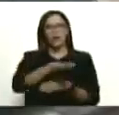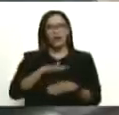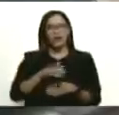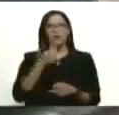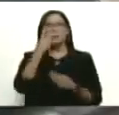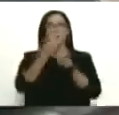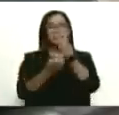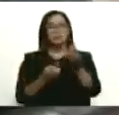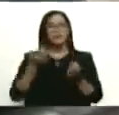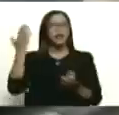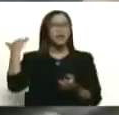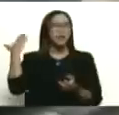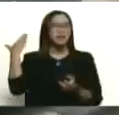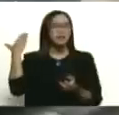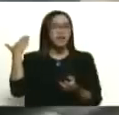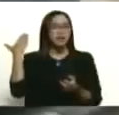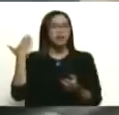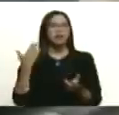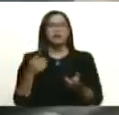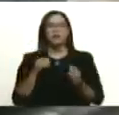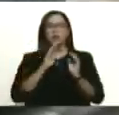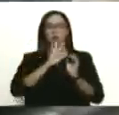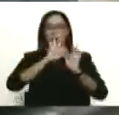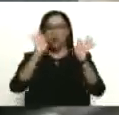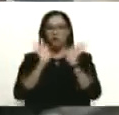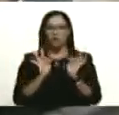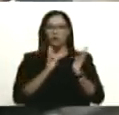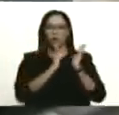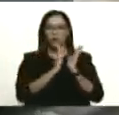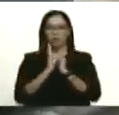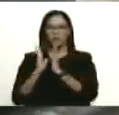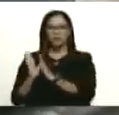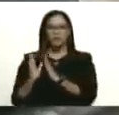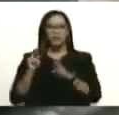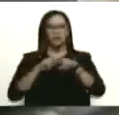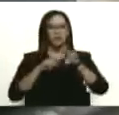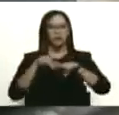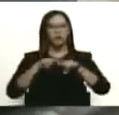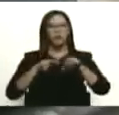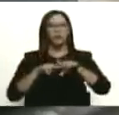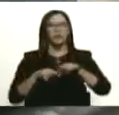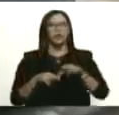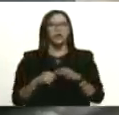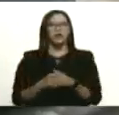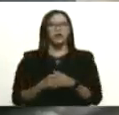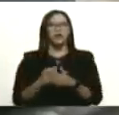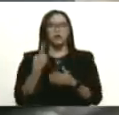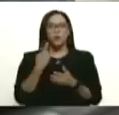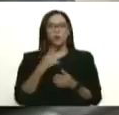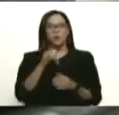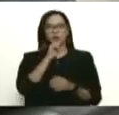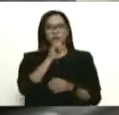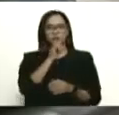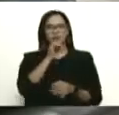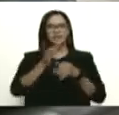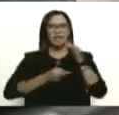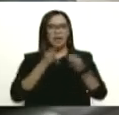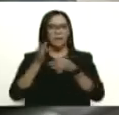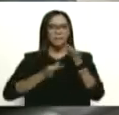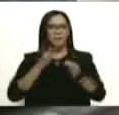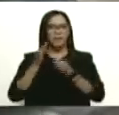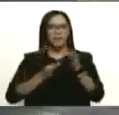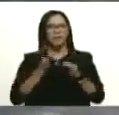visitar el pasado de una forma organizada, de una forma estructurada, en una narrativa que explica y que